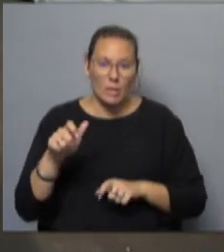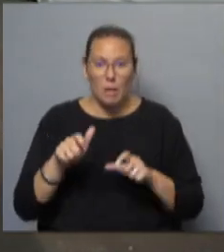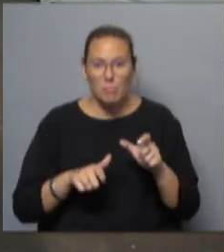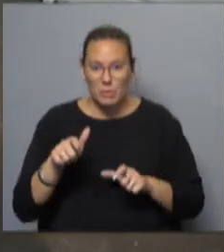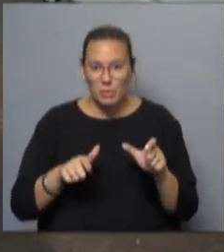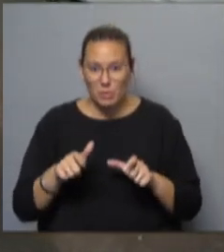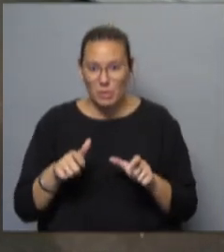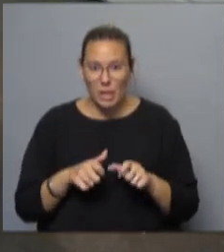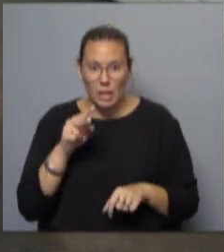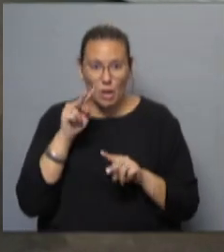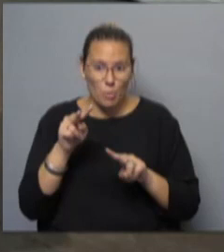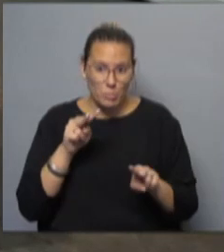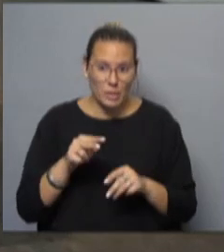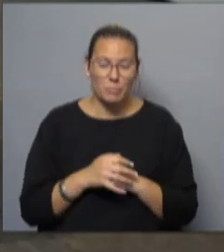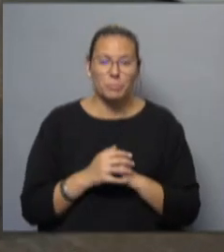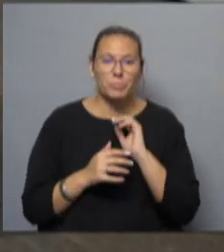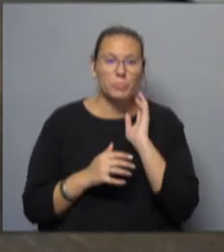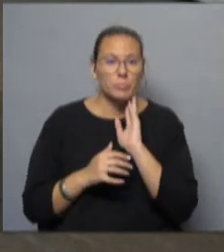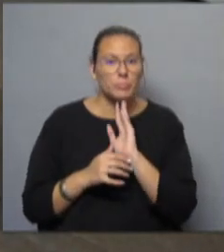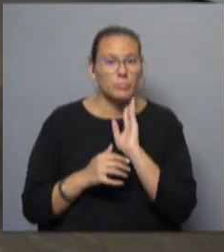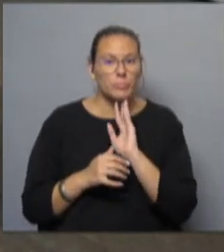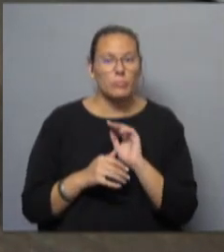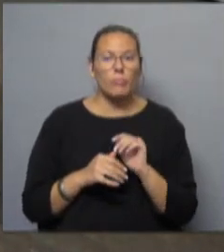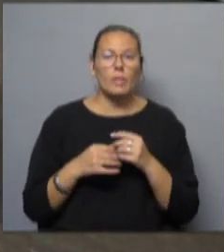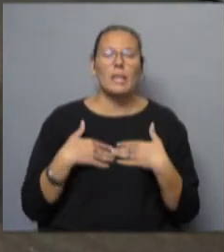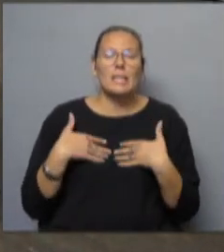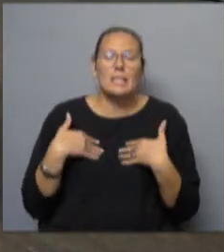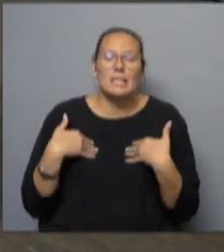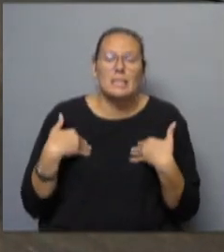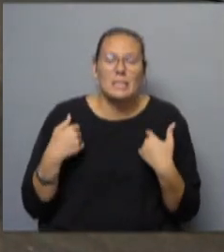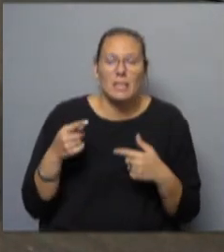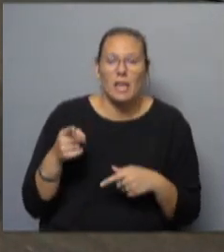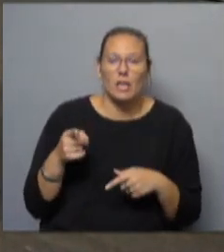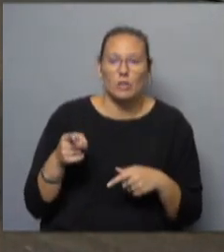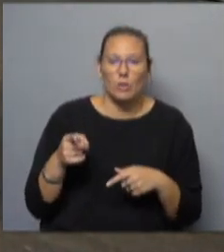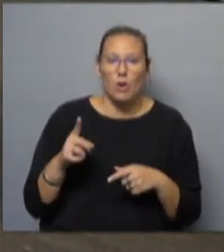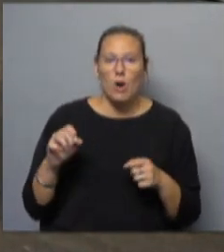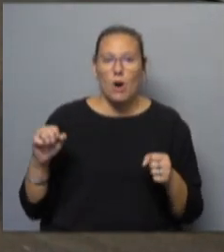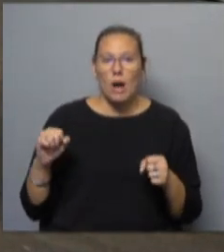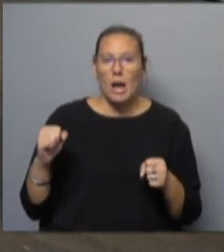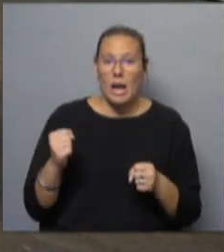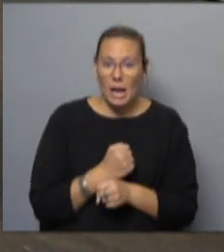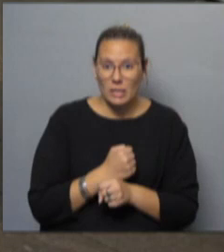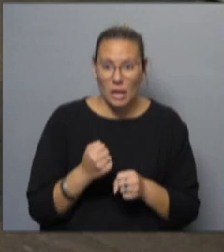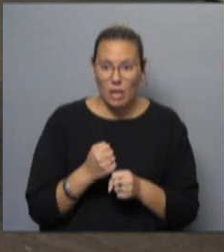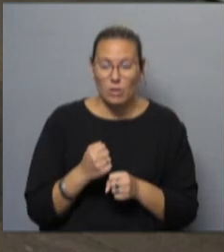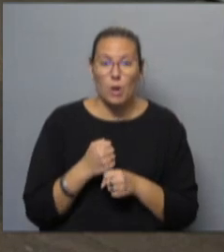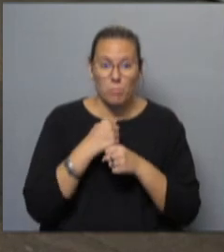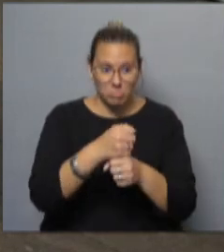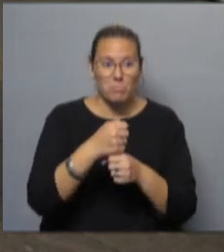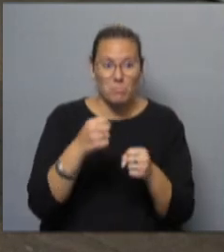gente que les esté mirando contame qué se siente para vos esto de haber ganado tantos premios